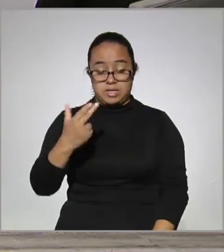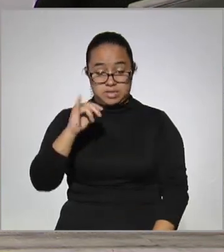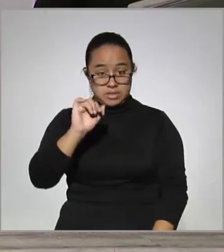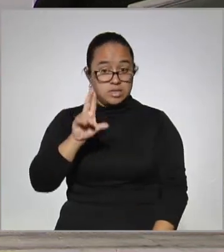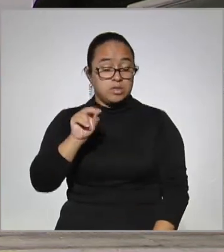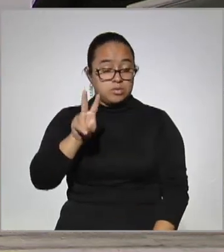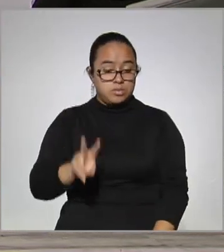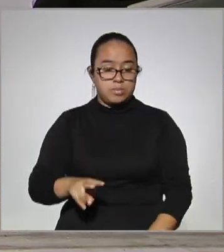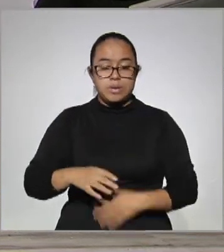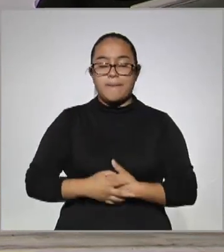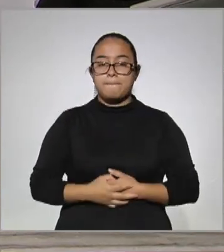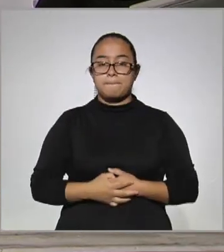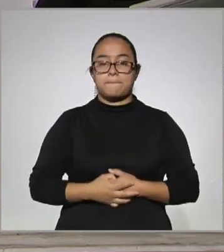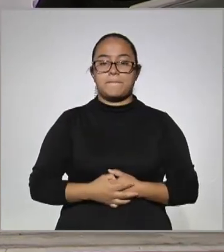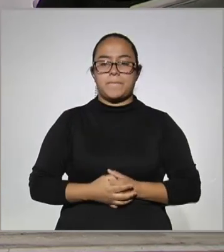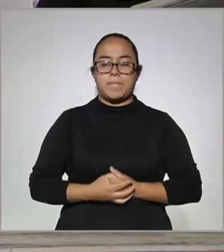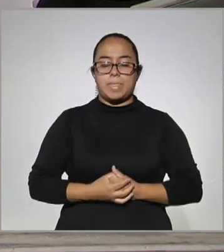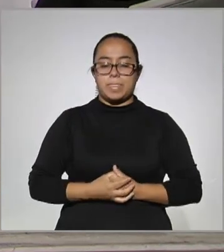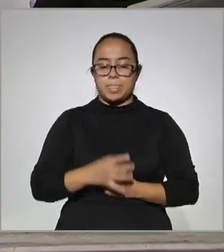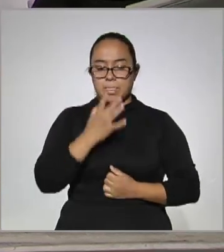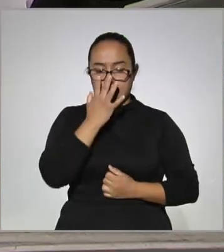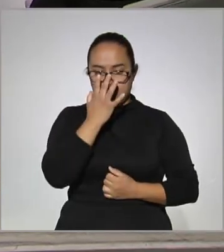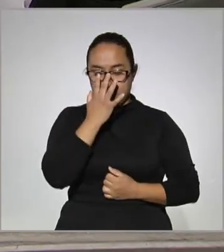¿Estoy bien? Sí, hasta el